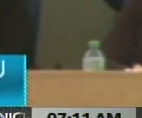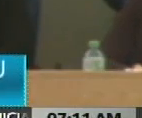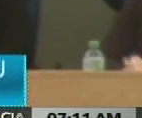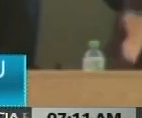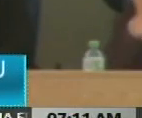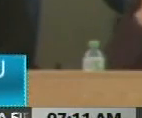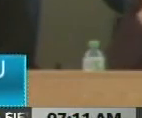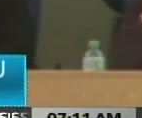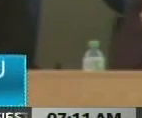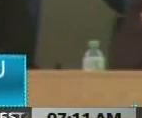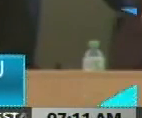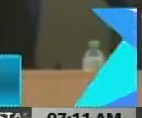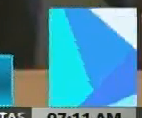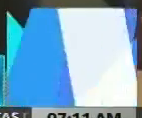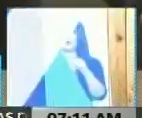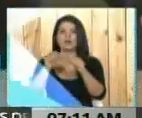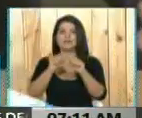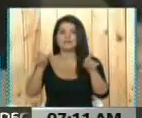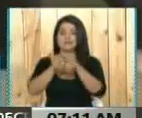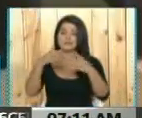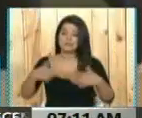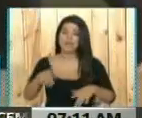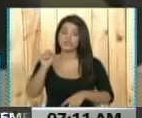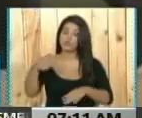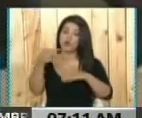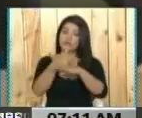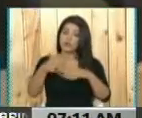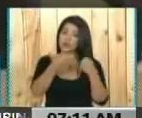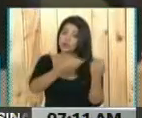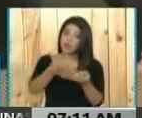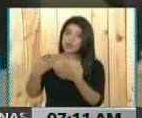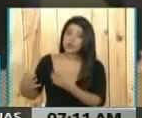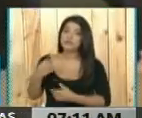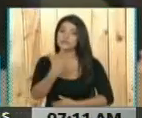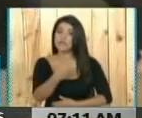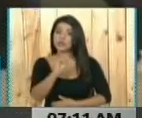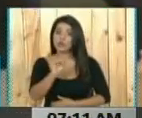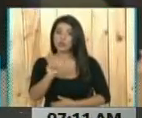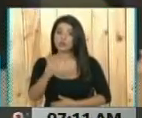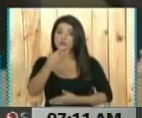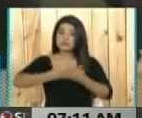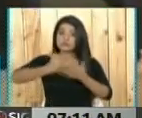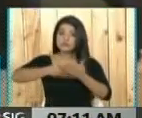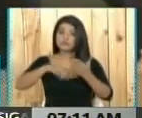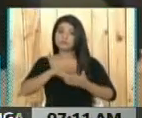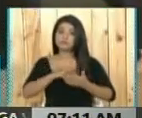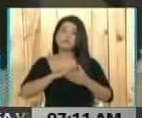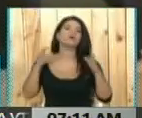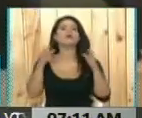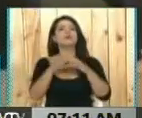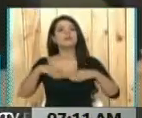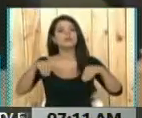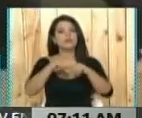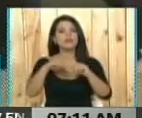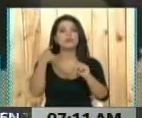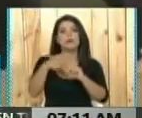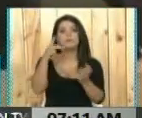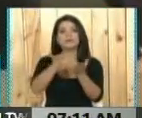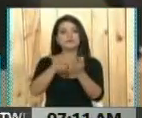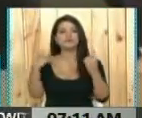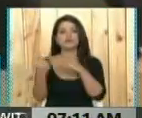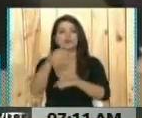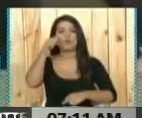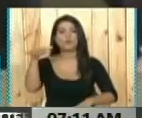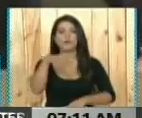sobre los territorios ancestrales, el gobierno bolivariano ha entregado 102 títulos colectivos de tierra, con la participación protagónica de los pueblos y